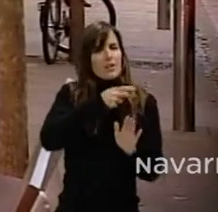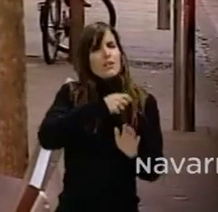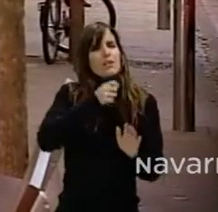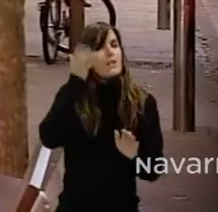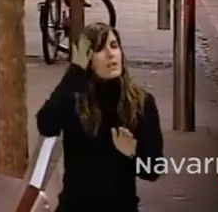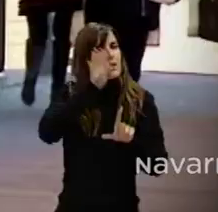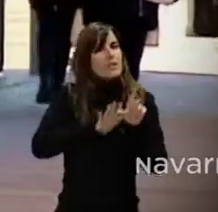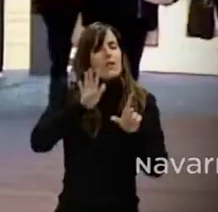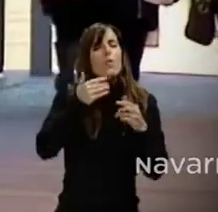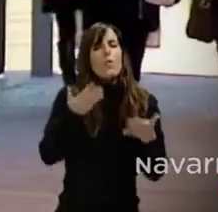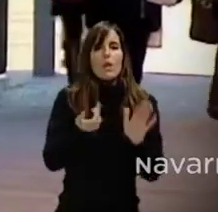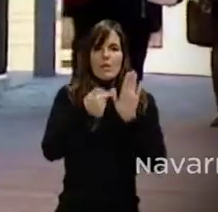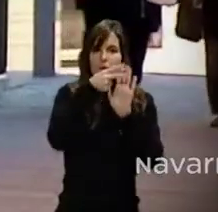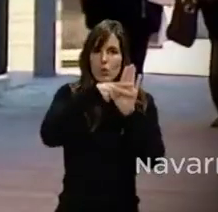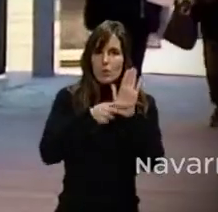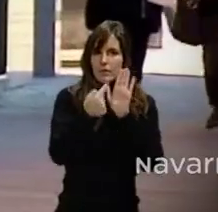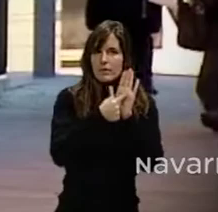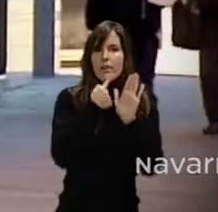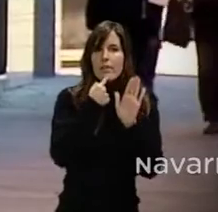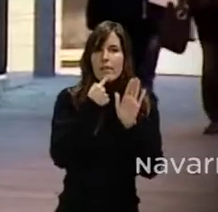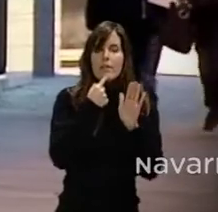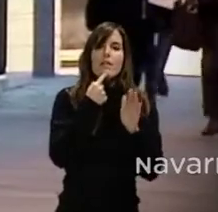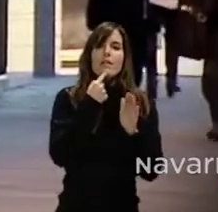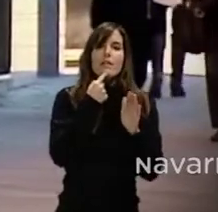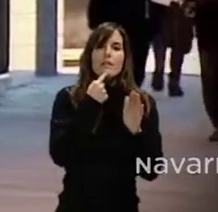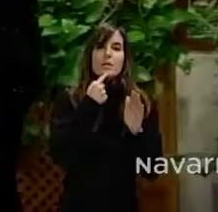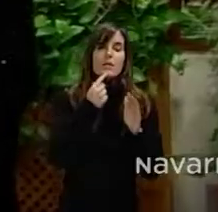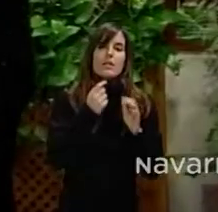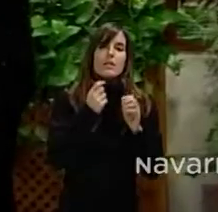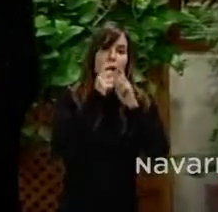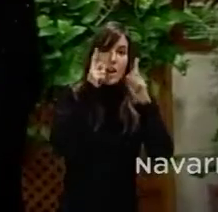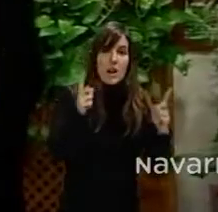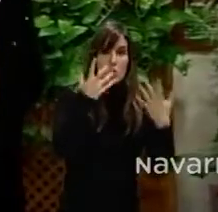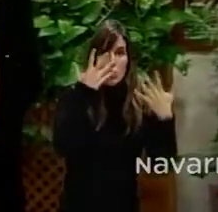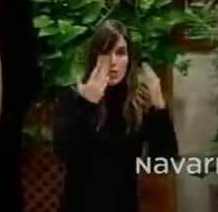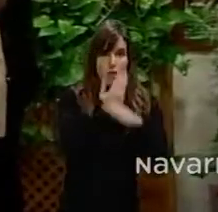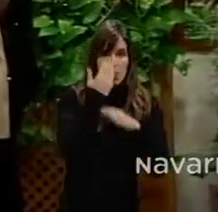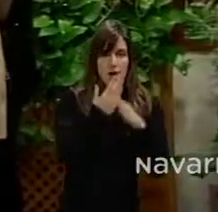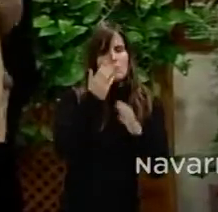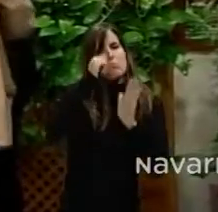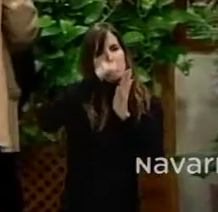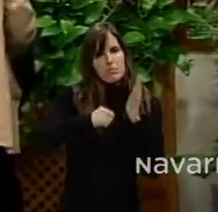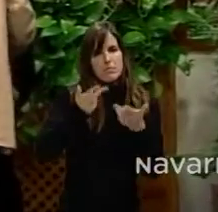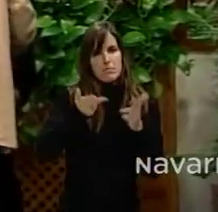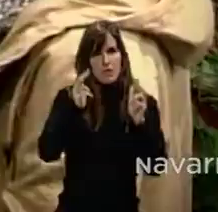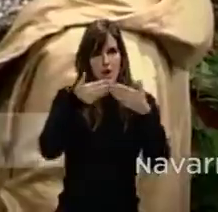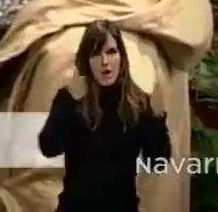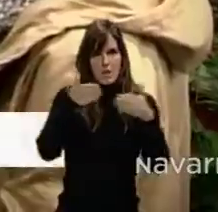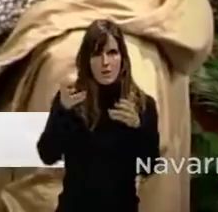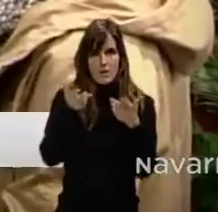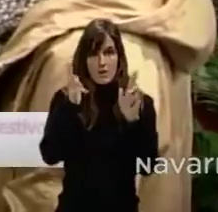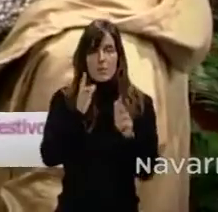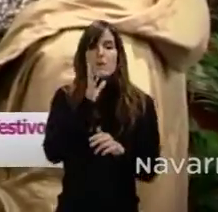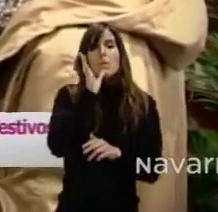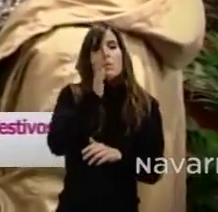establece que son 10 días los que se pueden autorizar al año de apertura, porque en principio un